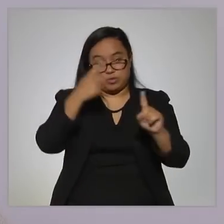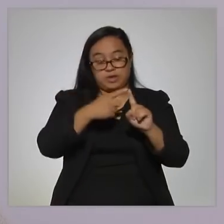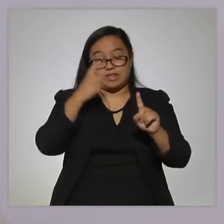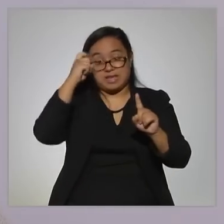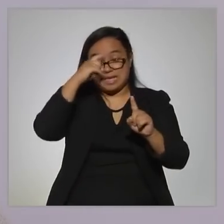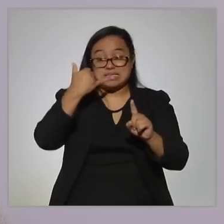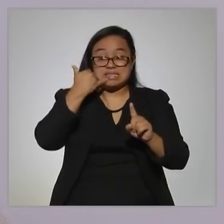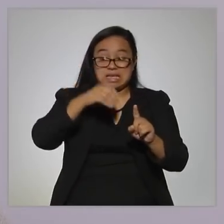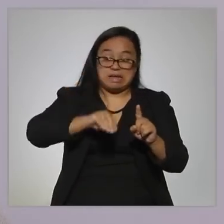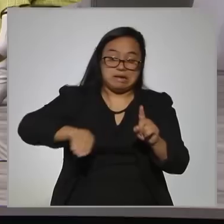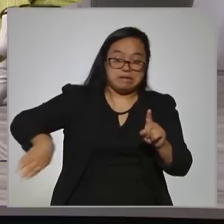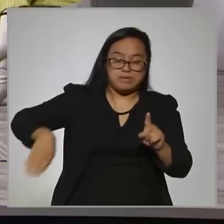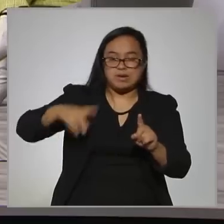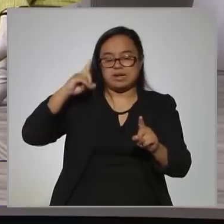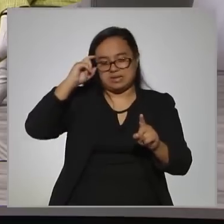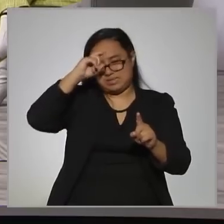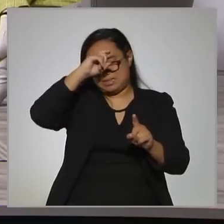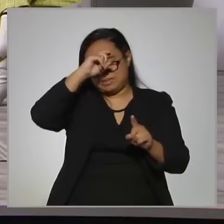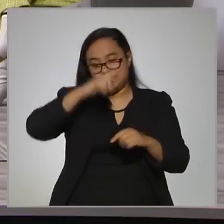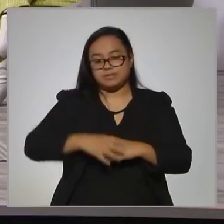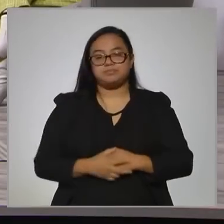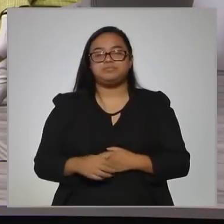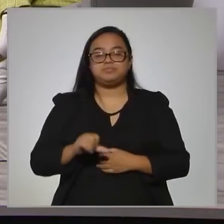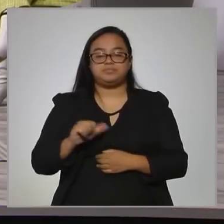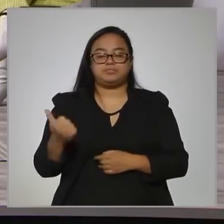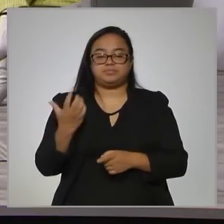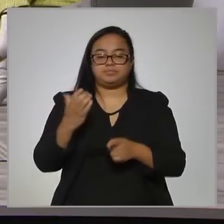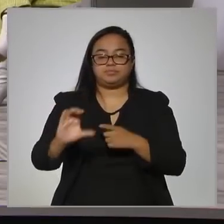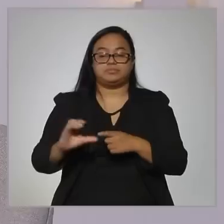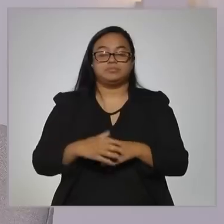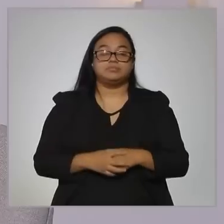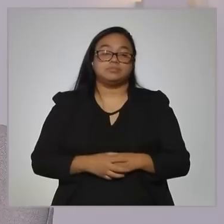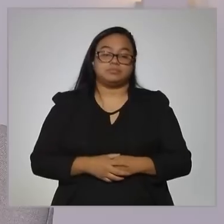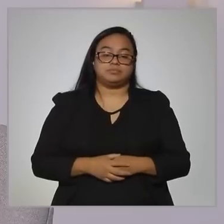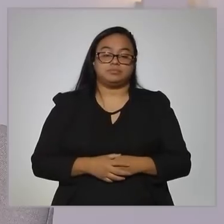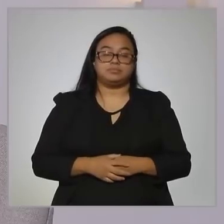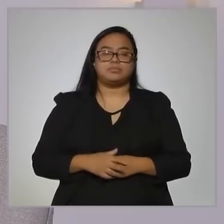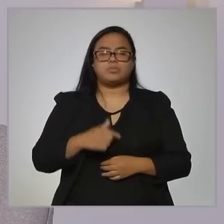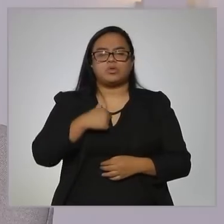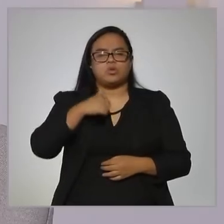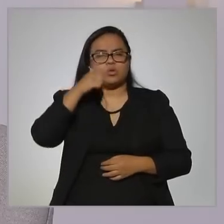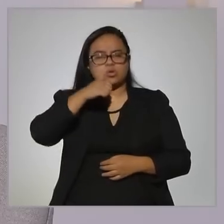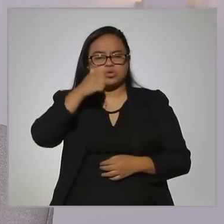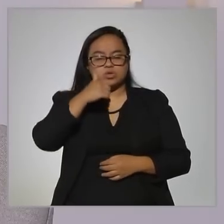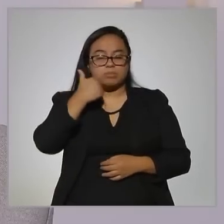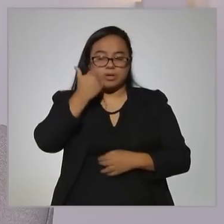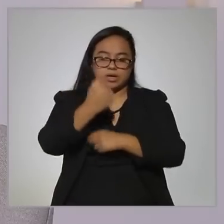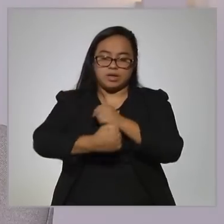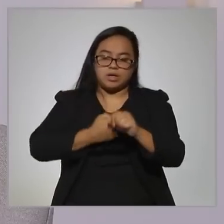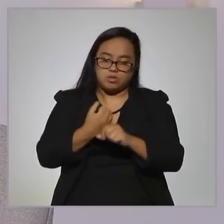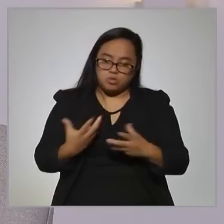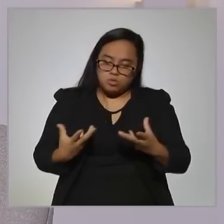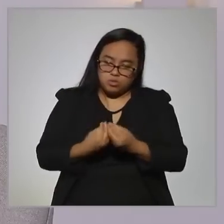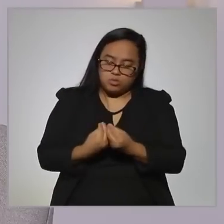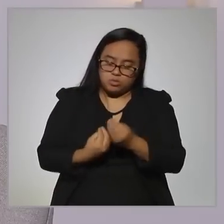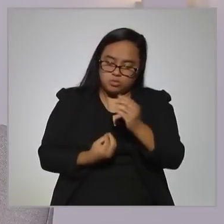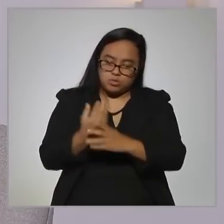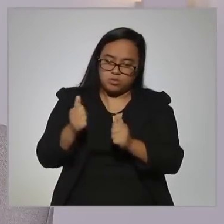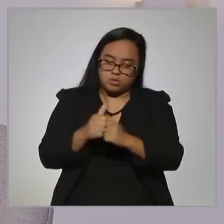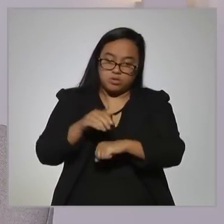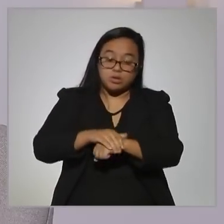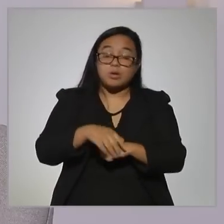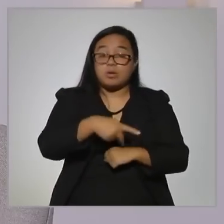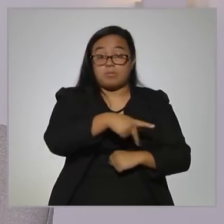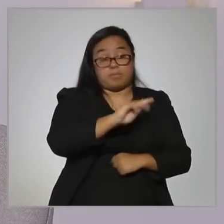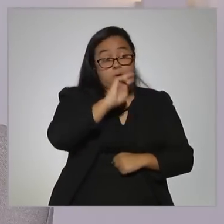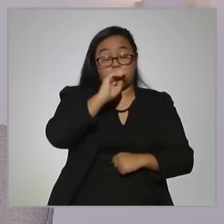separarse del celular, la verdad. Héctor Samarripa nos dijo, yo siempre he querido pasar Año Nuevo con mis amigos, pero mi mamá dice que es